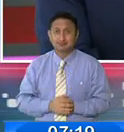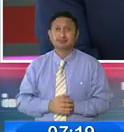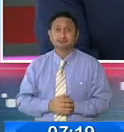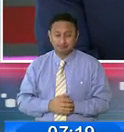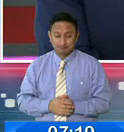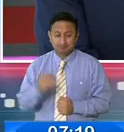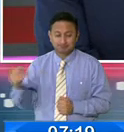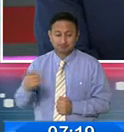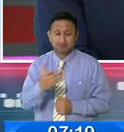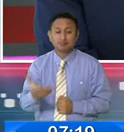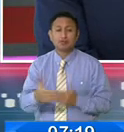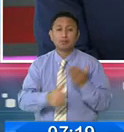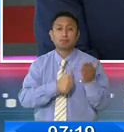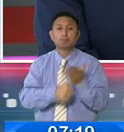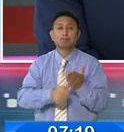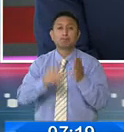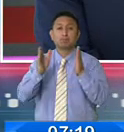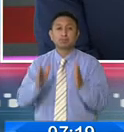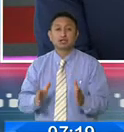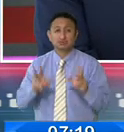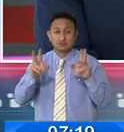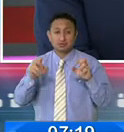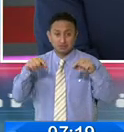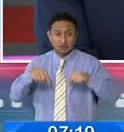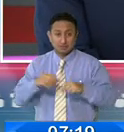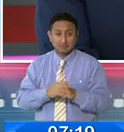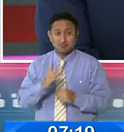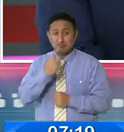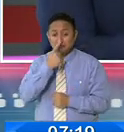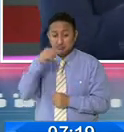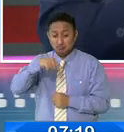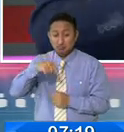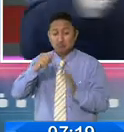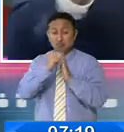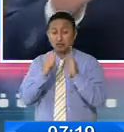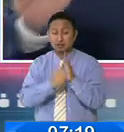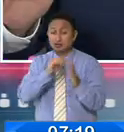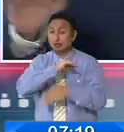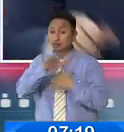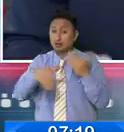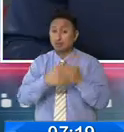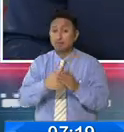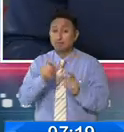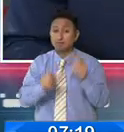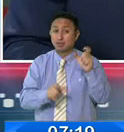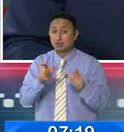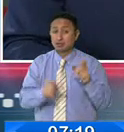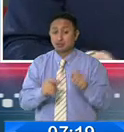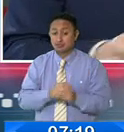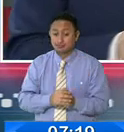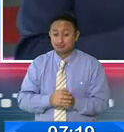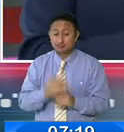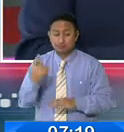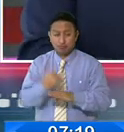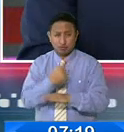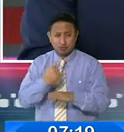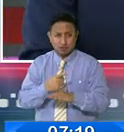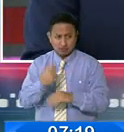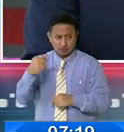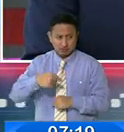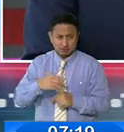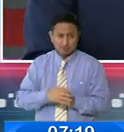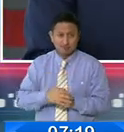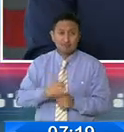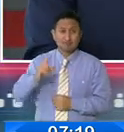Ministro, hablemos de algunos temas que competen y que están en la agenda de todos los ciudadanos. Es la primera vez que el salario, pues,